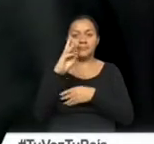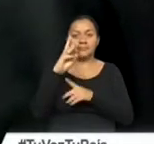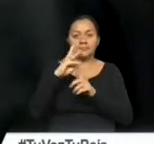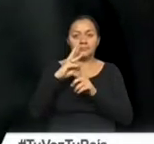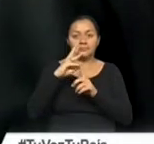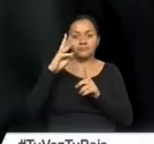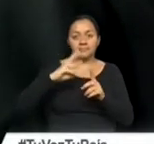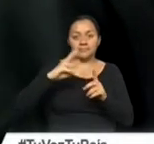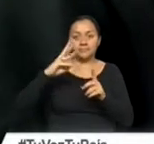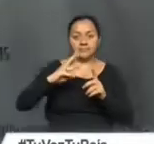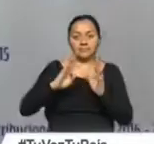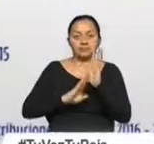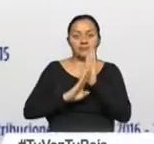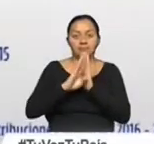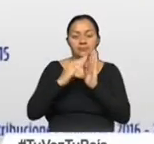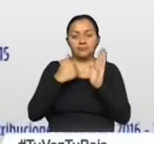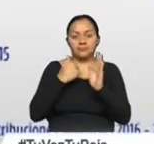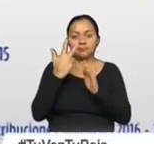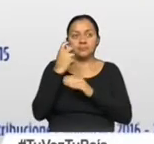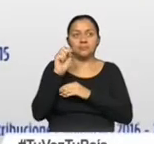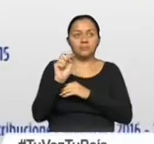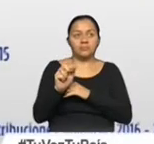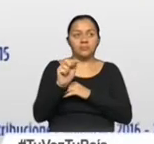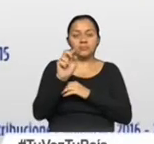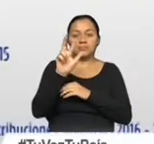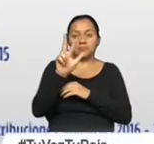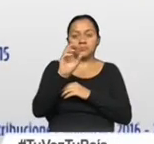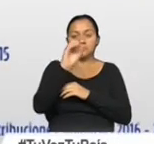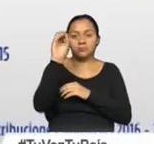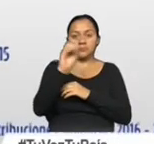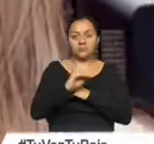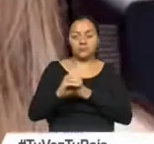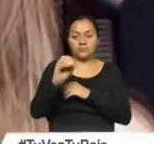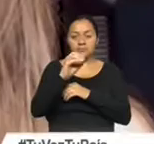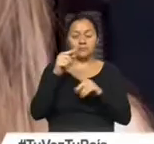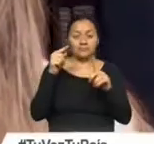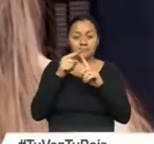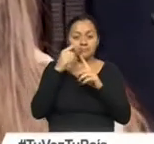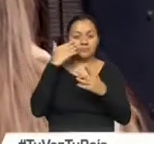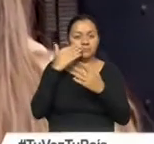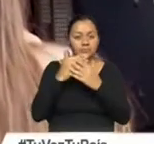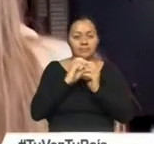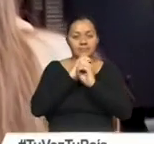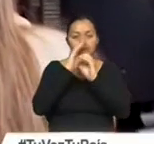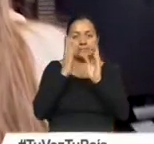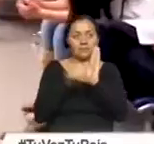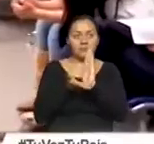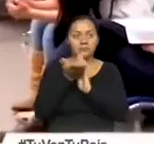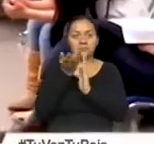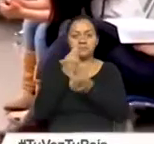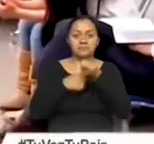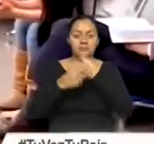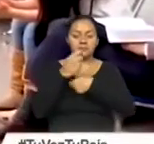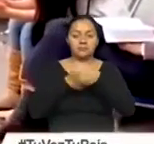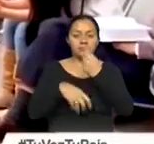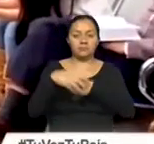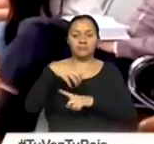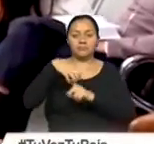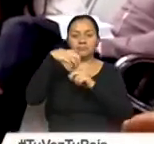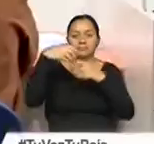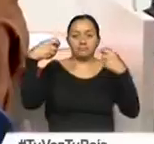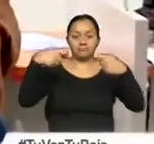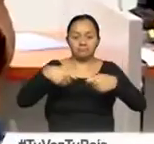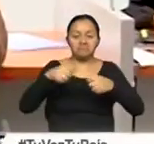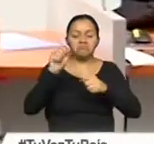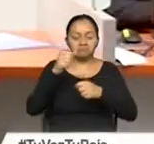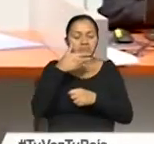meses, con un crecimiento del 13,6%. Asimismo, se evidencia un aumento en las ventas realizadas por los principales